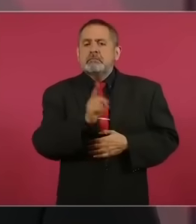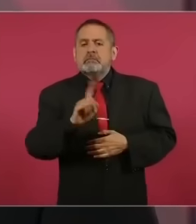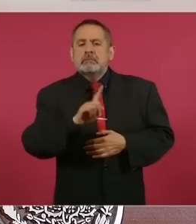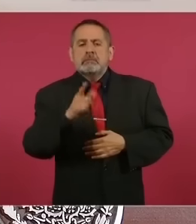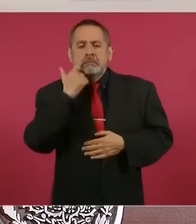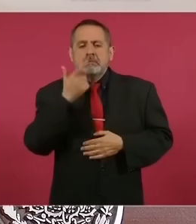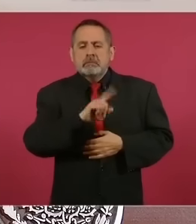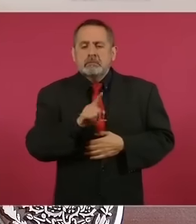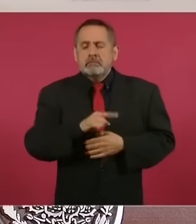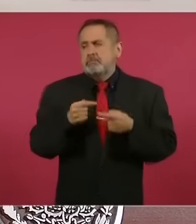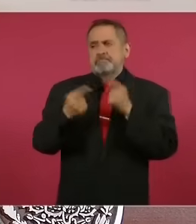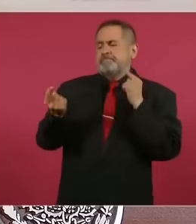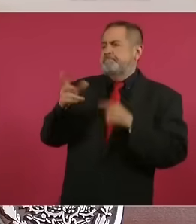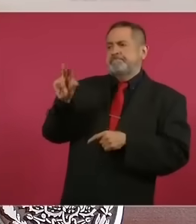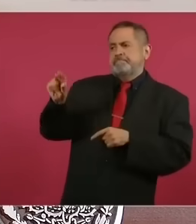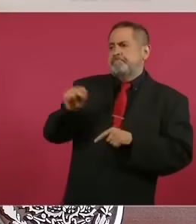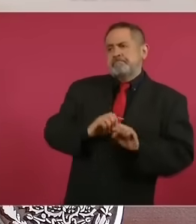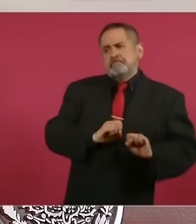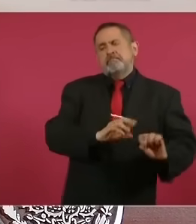se oponen.